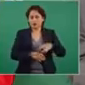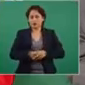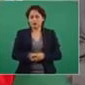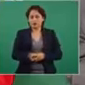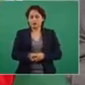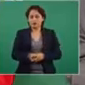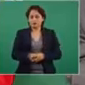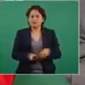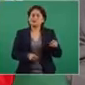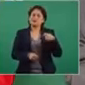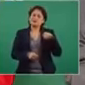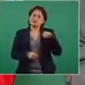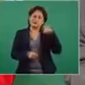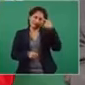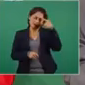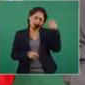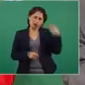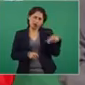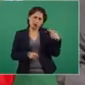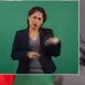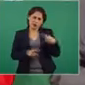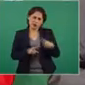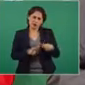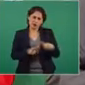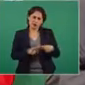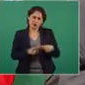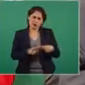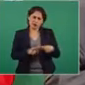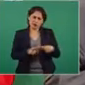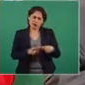no recuerdo el nombre, es un banco.